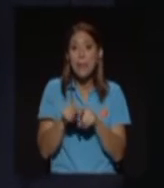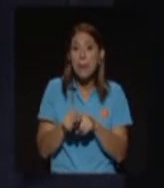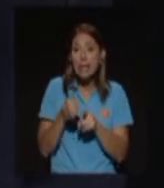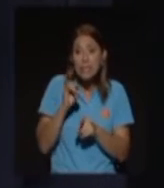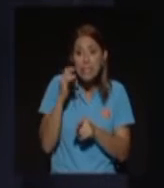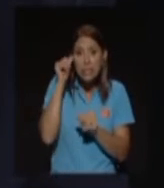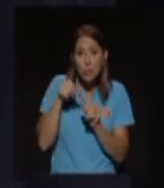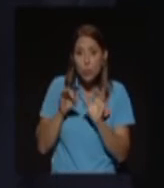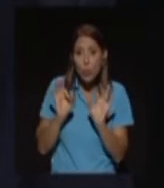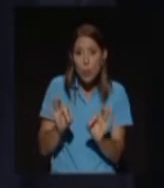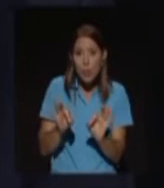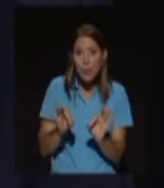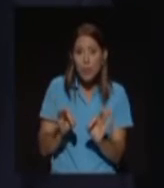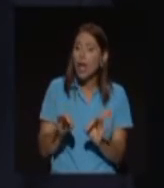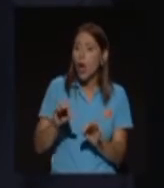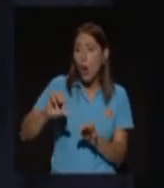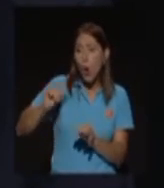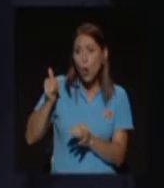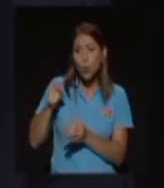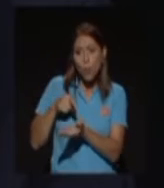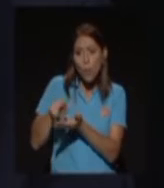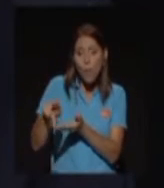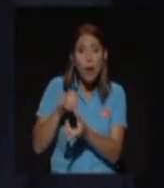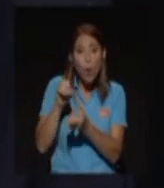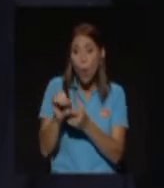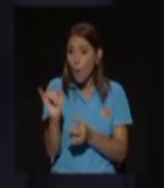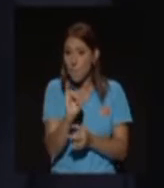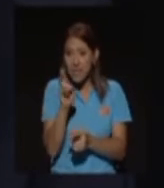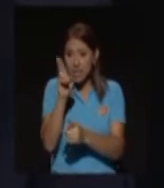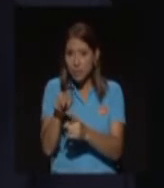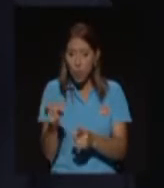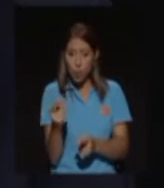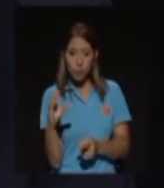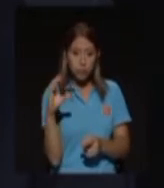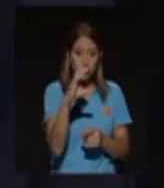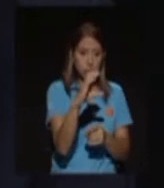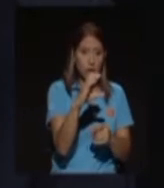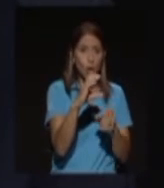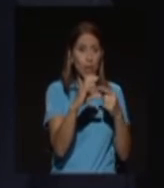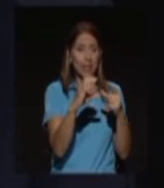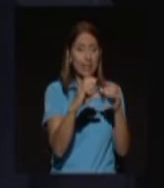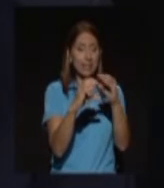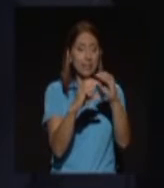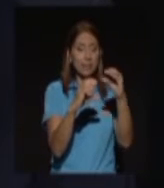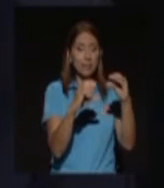alguno otro de sus ingresos o el mismo ingreso derivado de las dietas del Banco Central